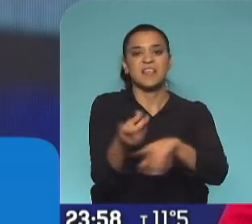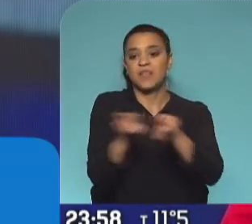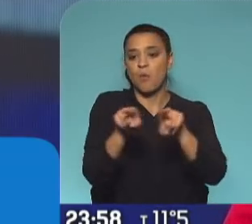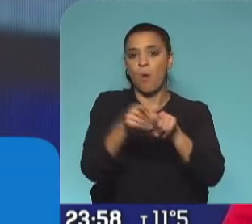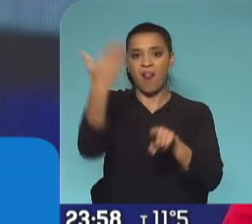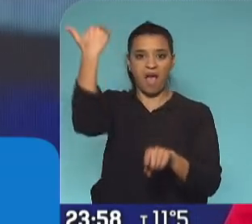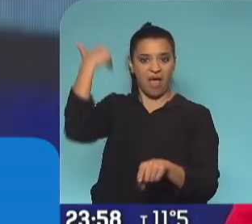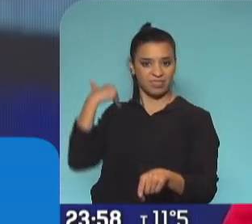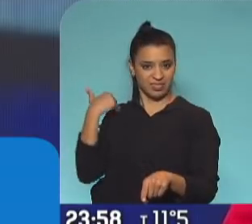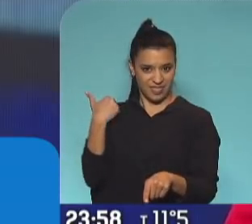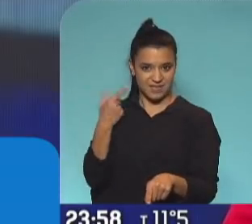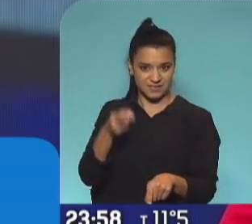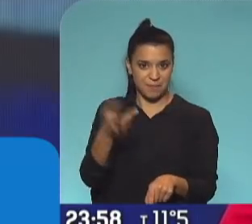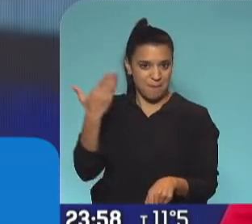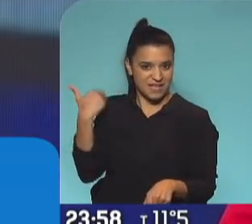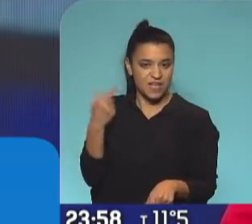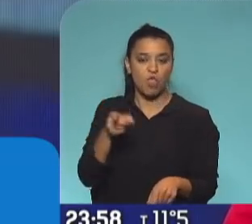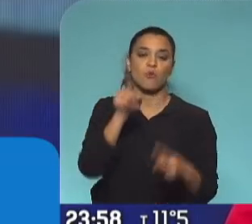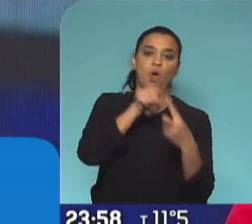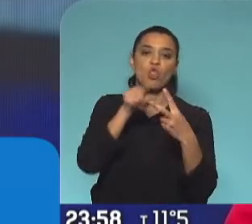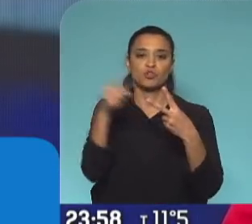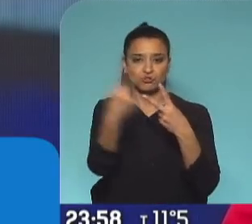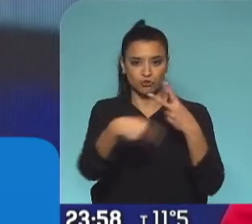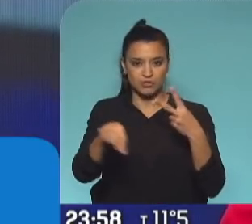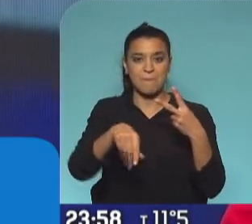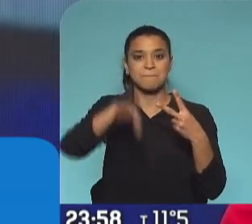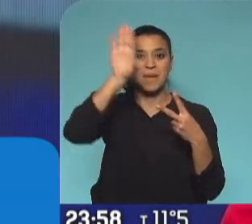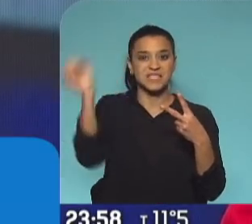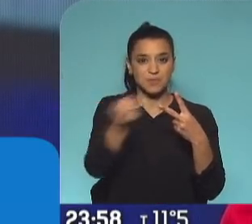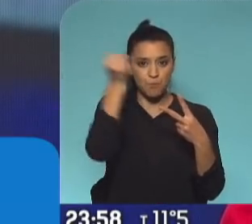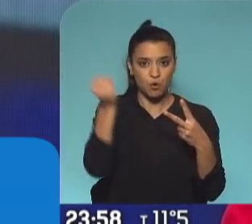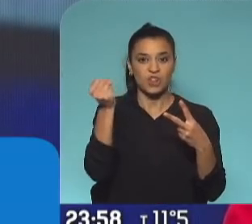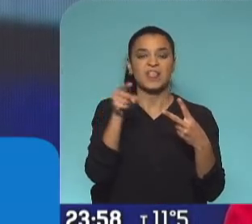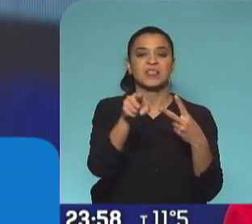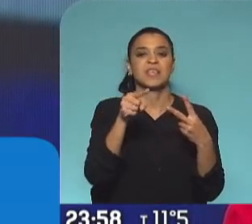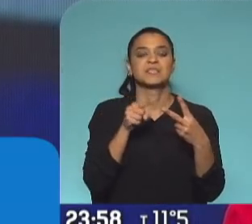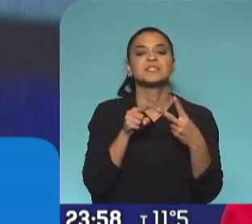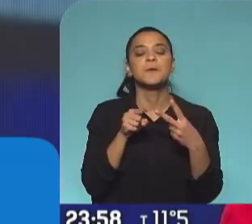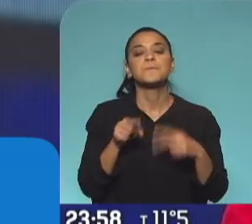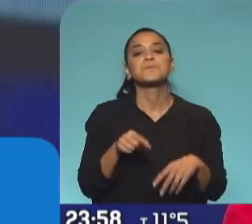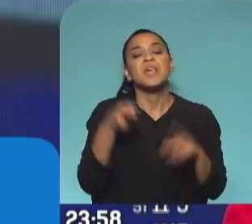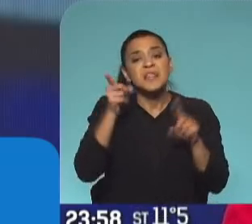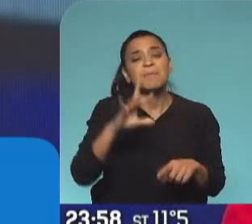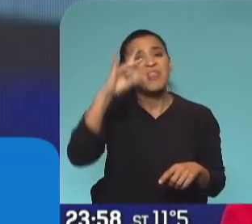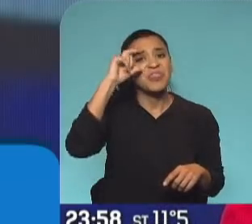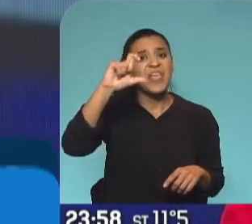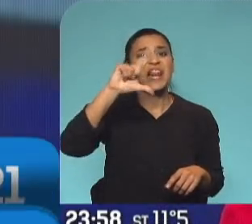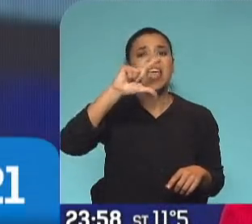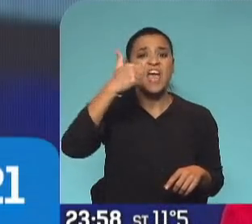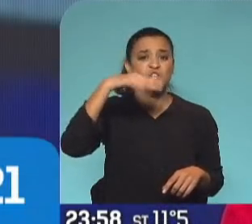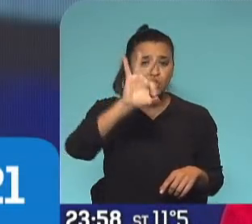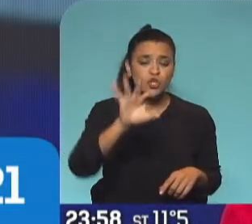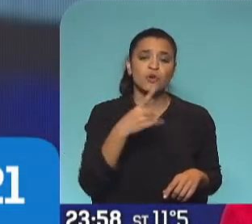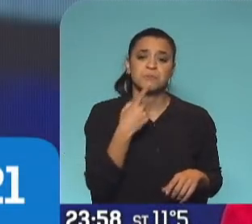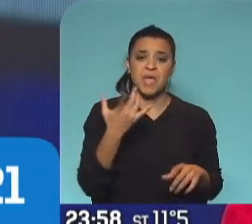¿no? Me creo que esos son los 2 puntos como y más importantes que quedó. Y después, bueno, Del Caño pidiendo,